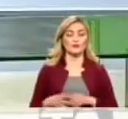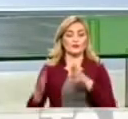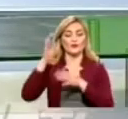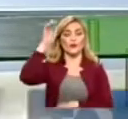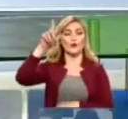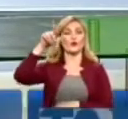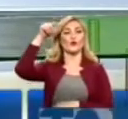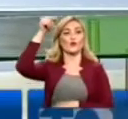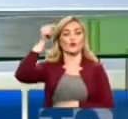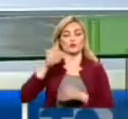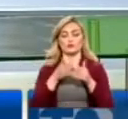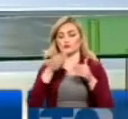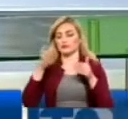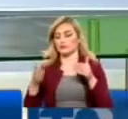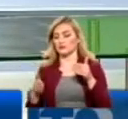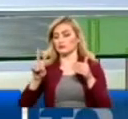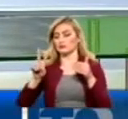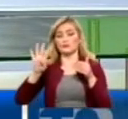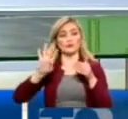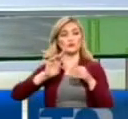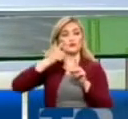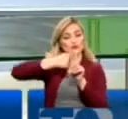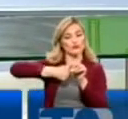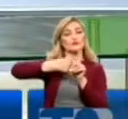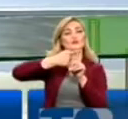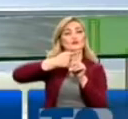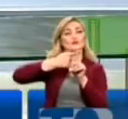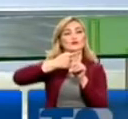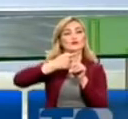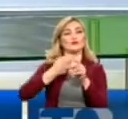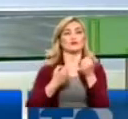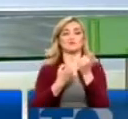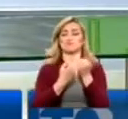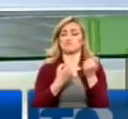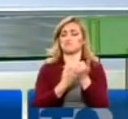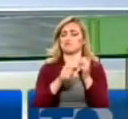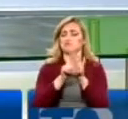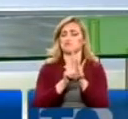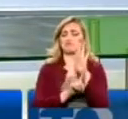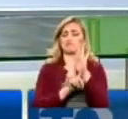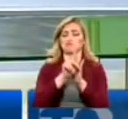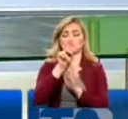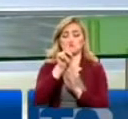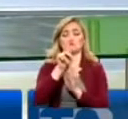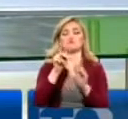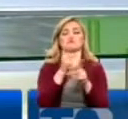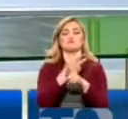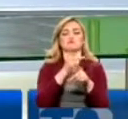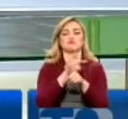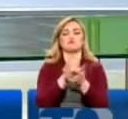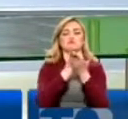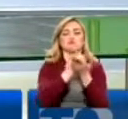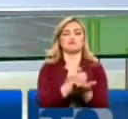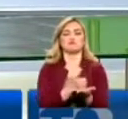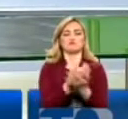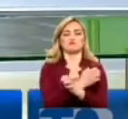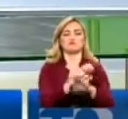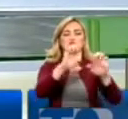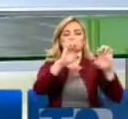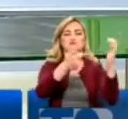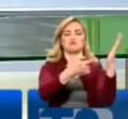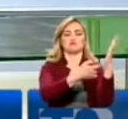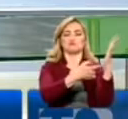El gobierno extendió por 24 meses más los incentivos de la Ley de Fomento Productivo. Entre los beneficios están la exoneración del impuesto a la renta